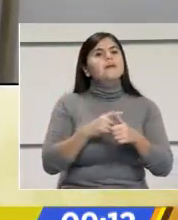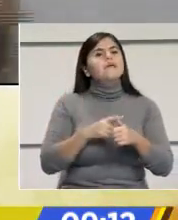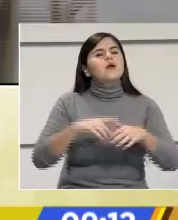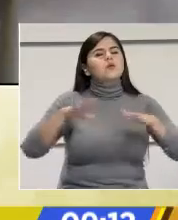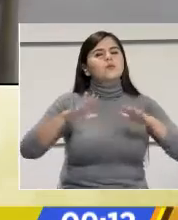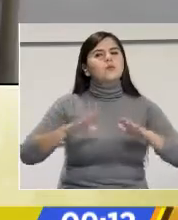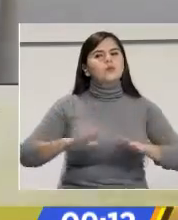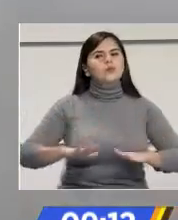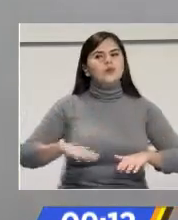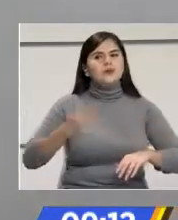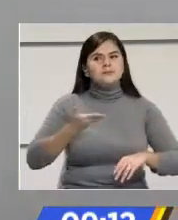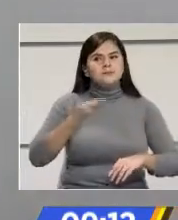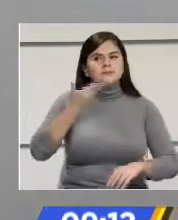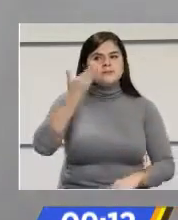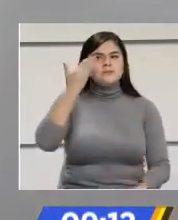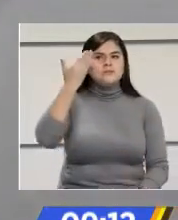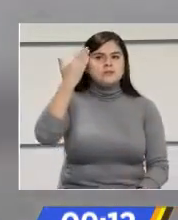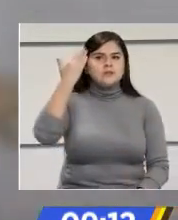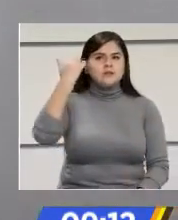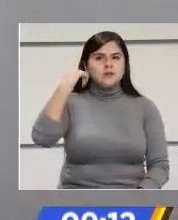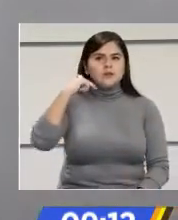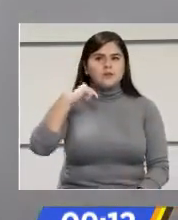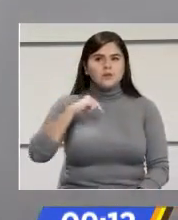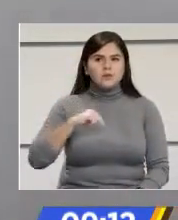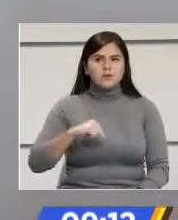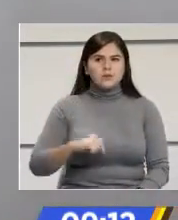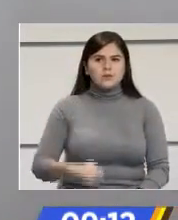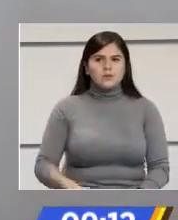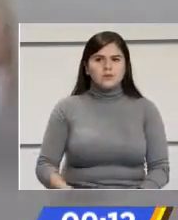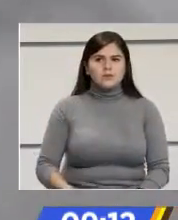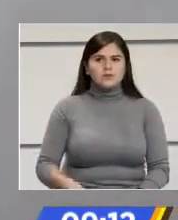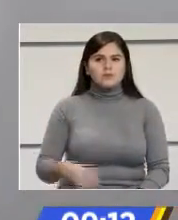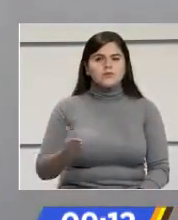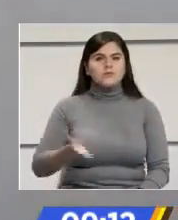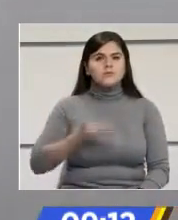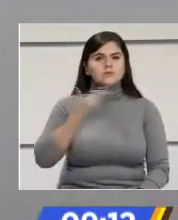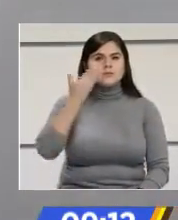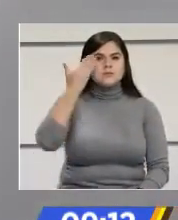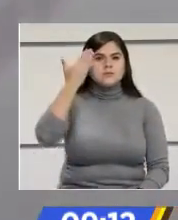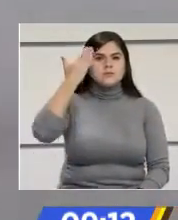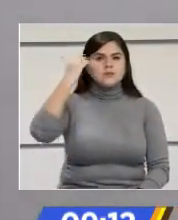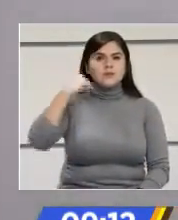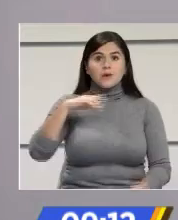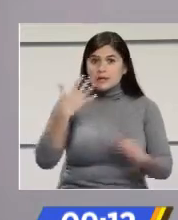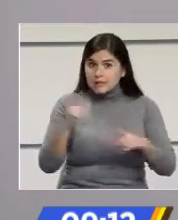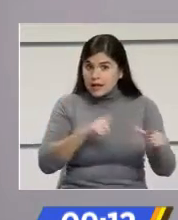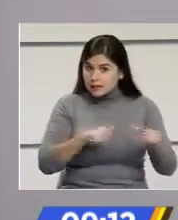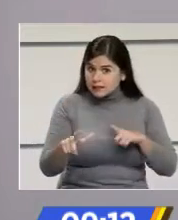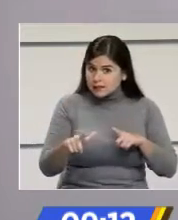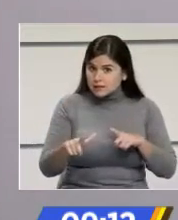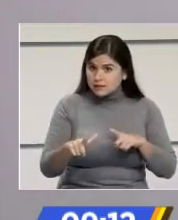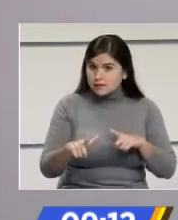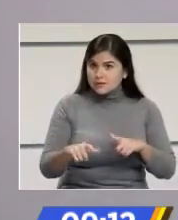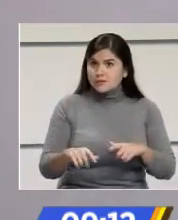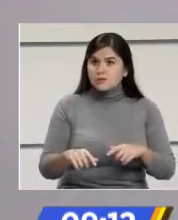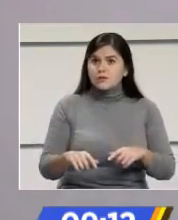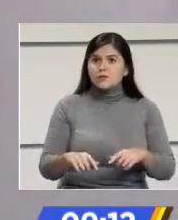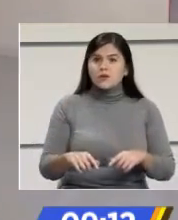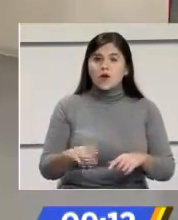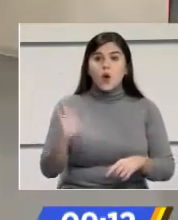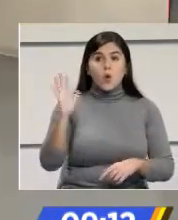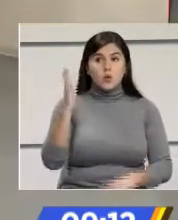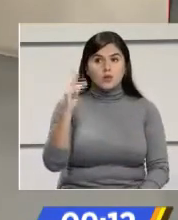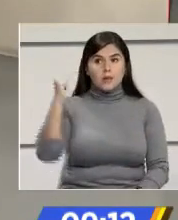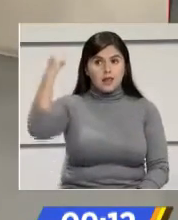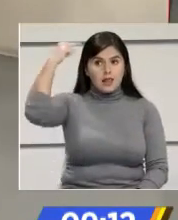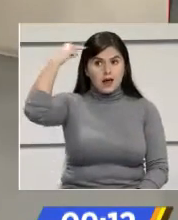aire. Ajá. Soltamos, tomamos y soltamos. Listo. Listo. Una mano va de